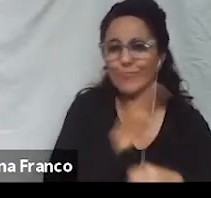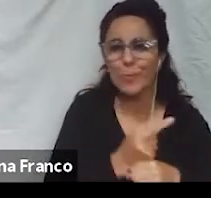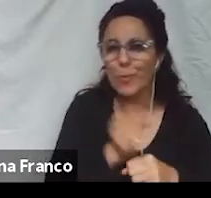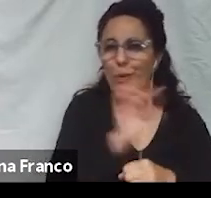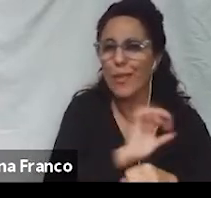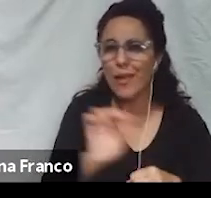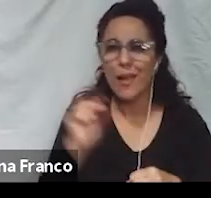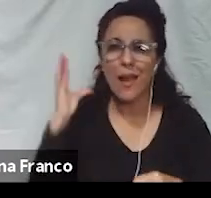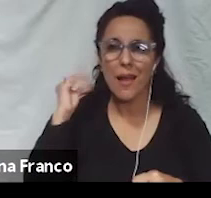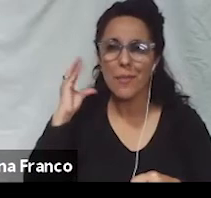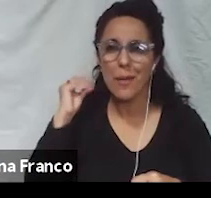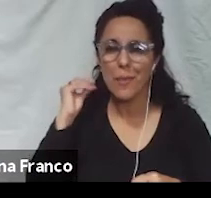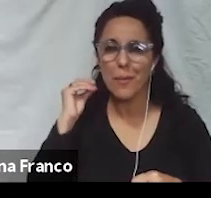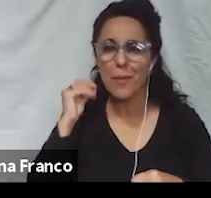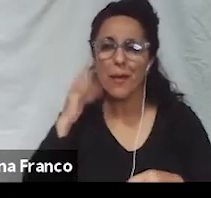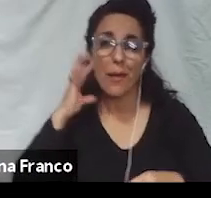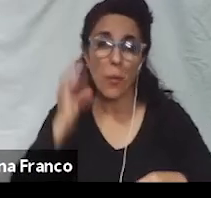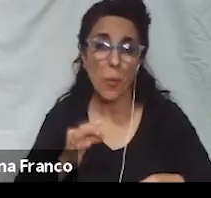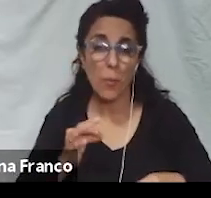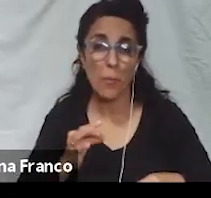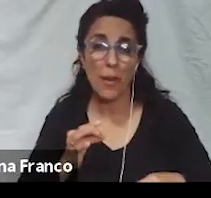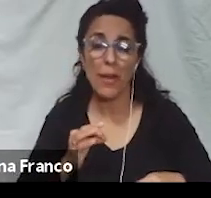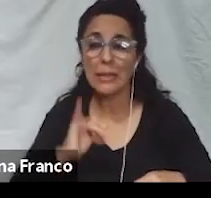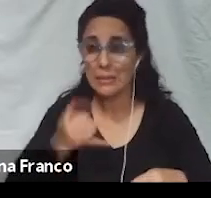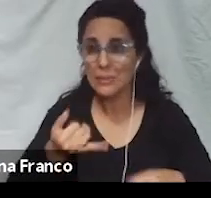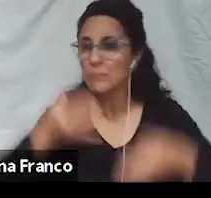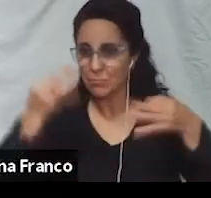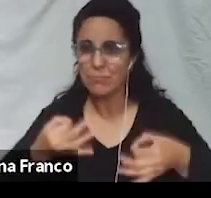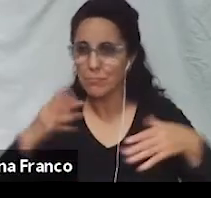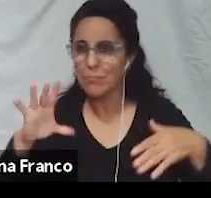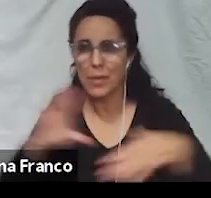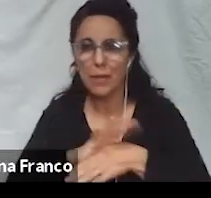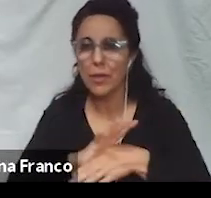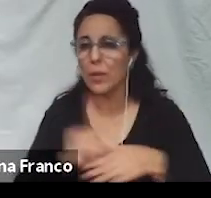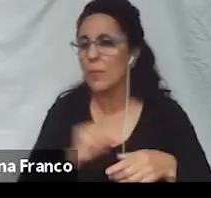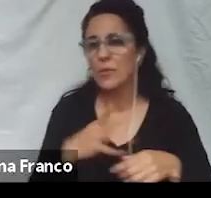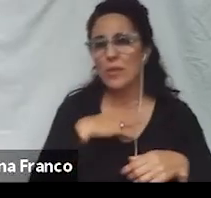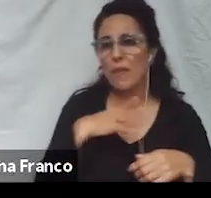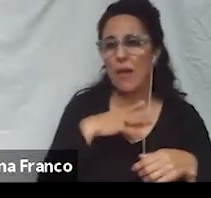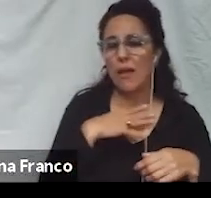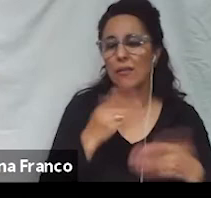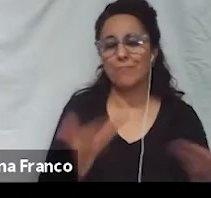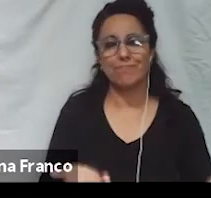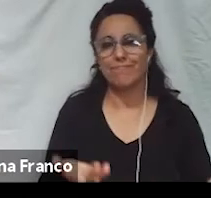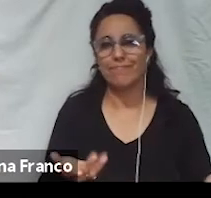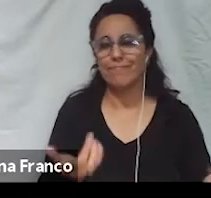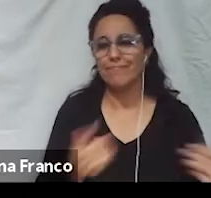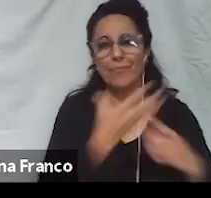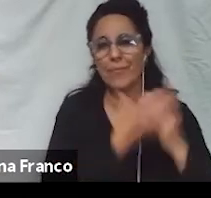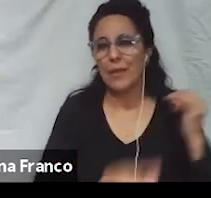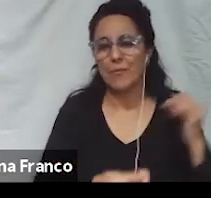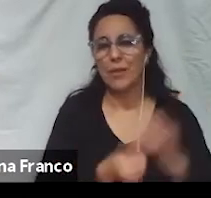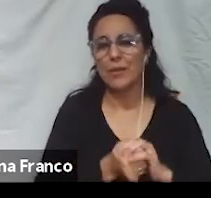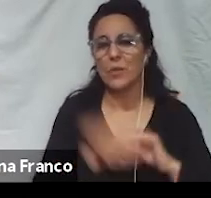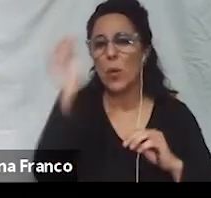se puede decir que esta página cumple con ese criterio. Si no, con una imagen que no tiene texto alternativo y que el lector